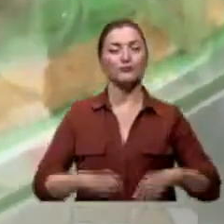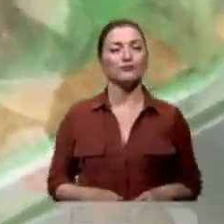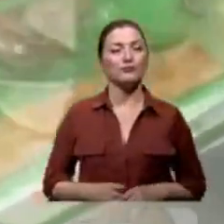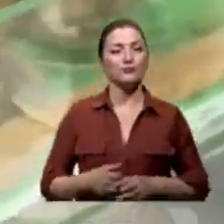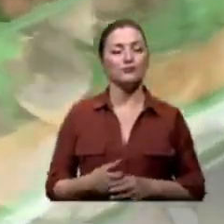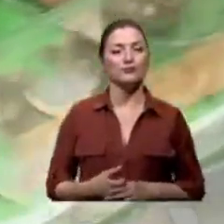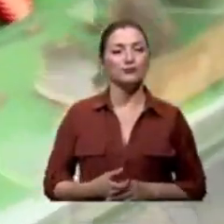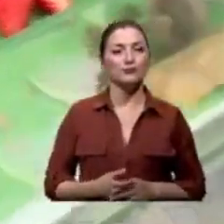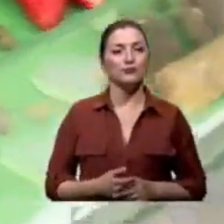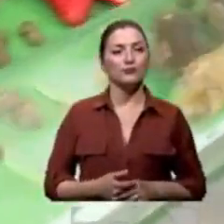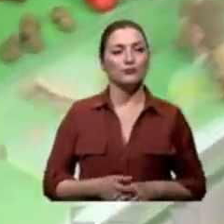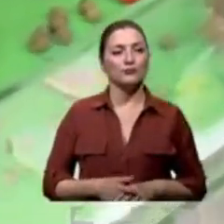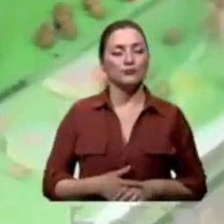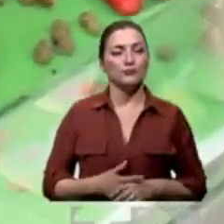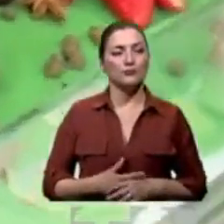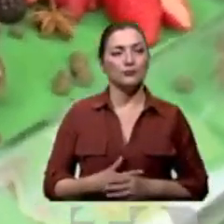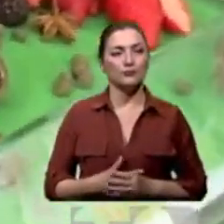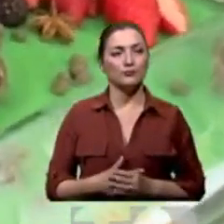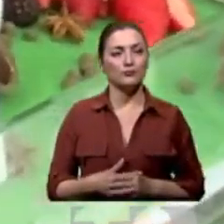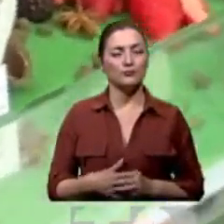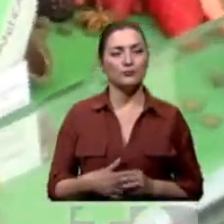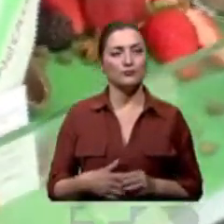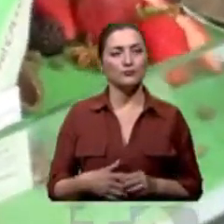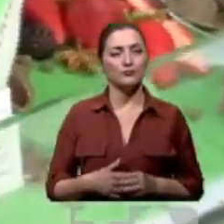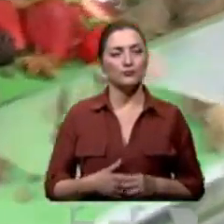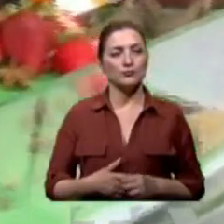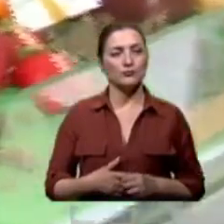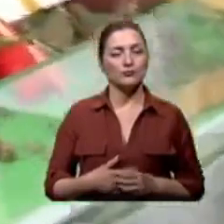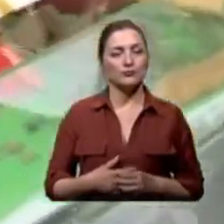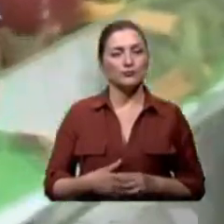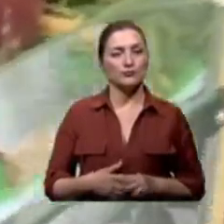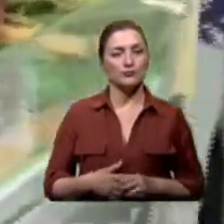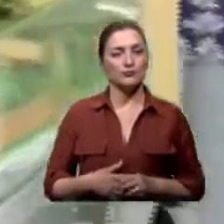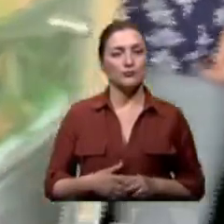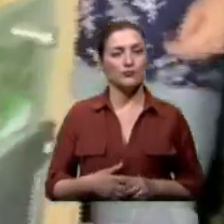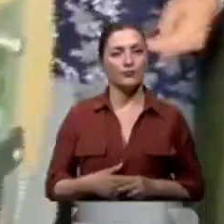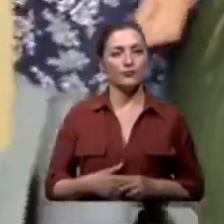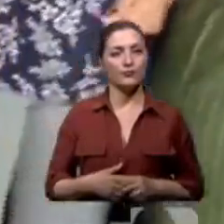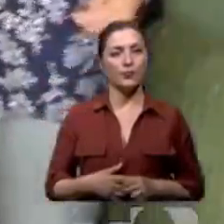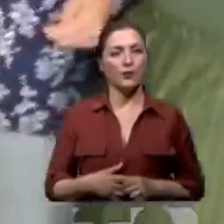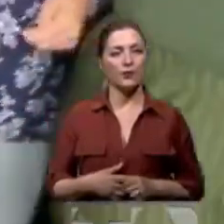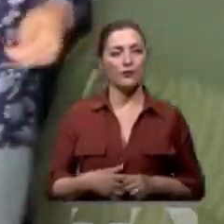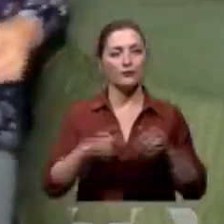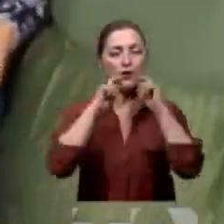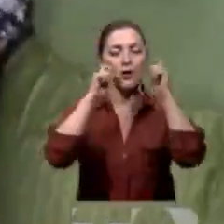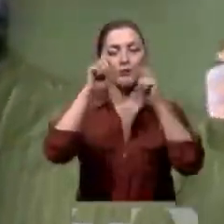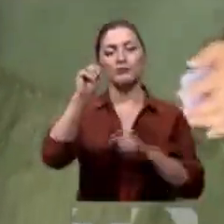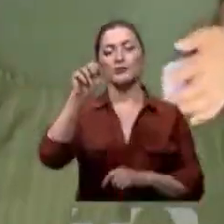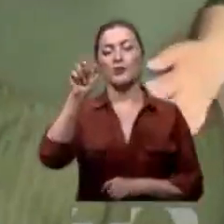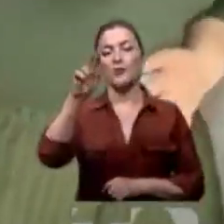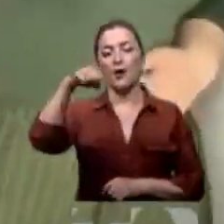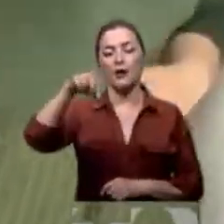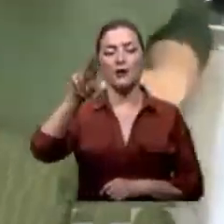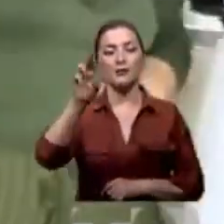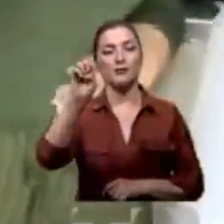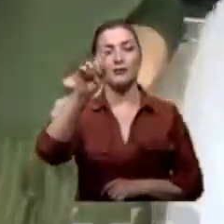Marqués! ¡El Marqués! ¡El Marqués! ¡El Marqués! ¡El Marqués! ¡El Marqués! ¡El Marqués! ¡El